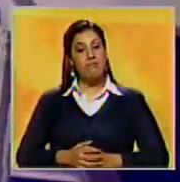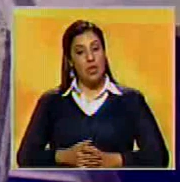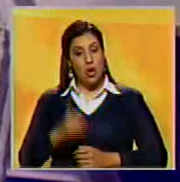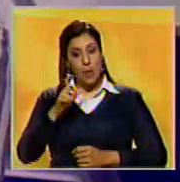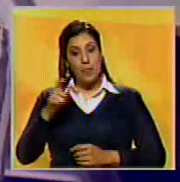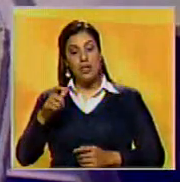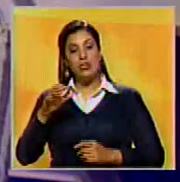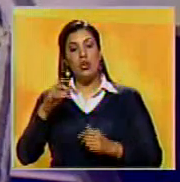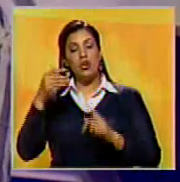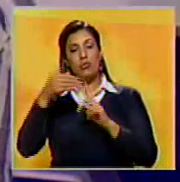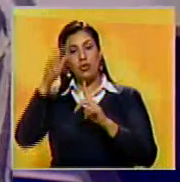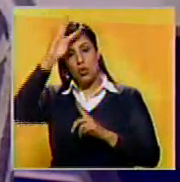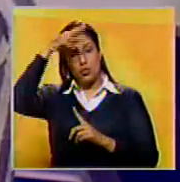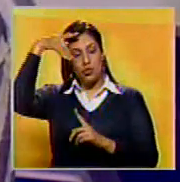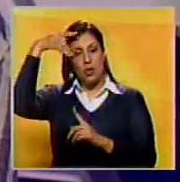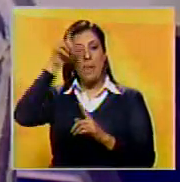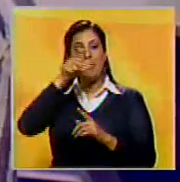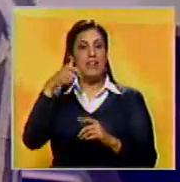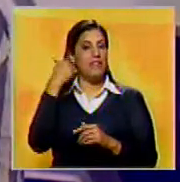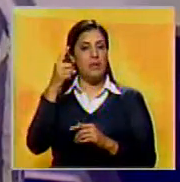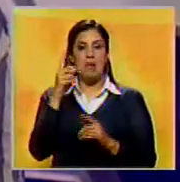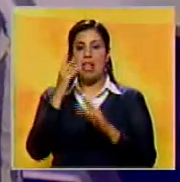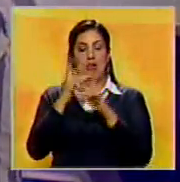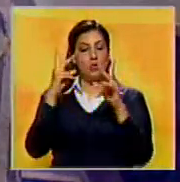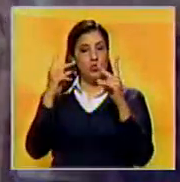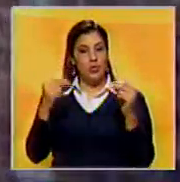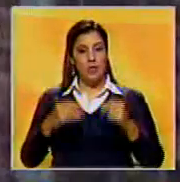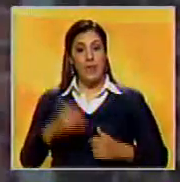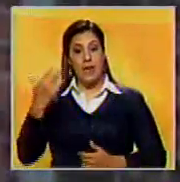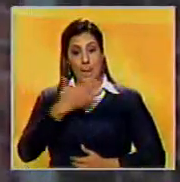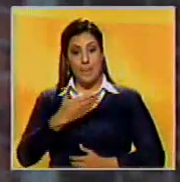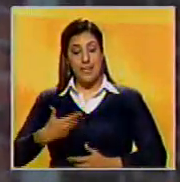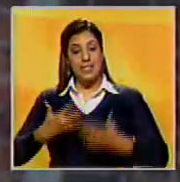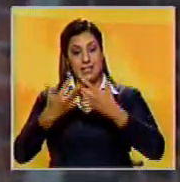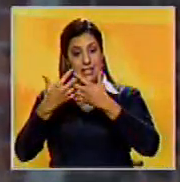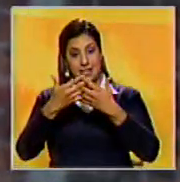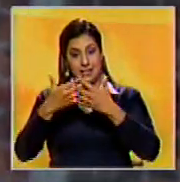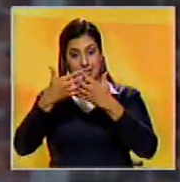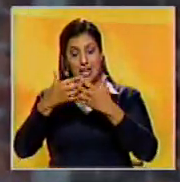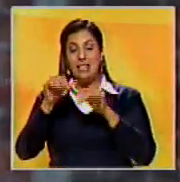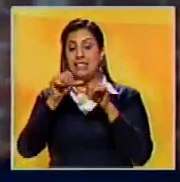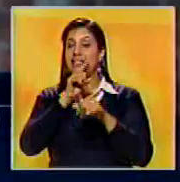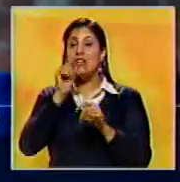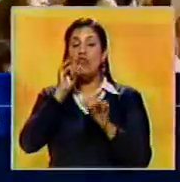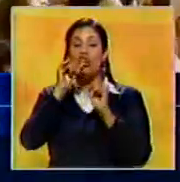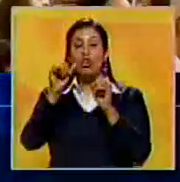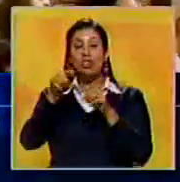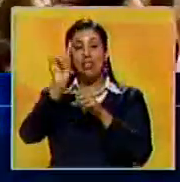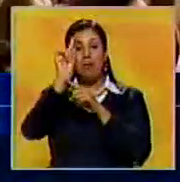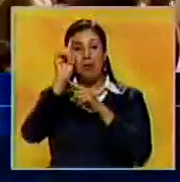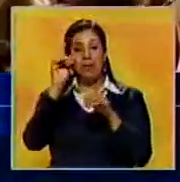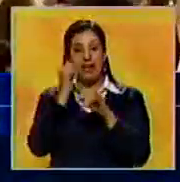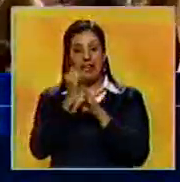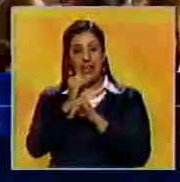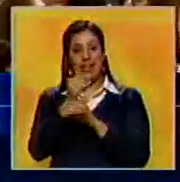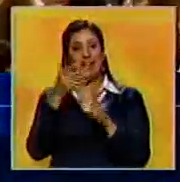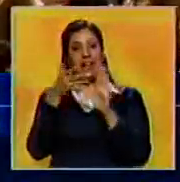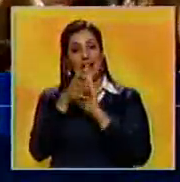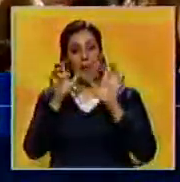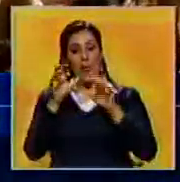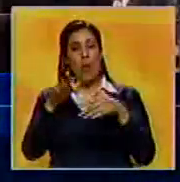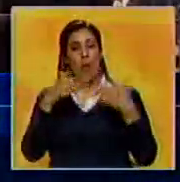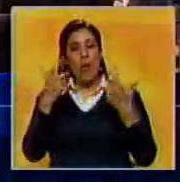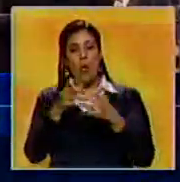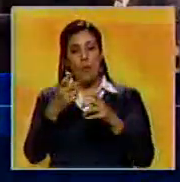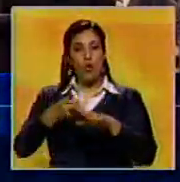Y los ataques a Trump por parte de las celebridades no paran. El presidente de los Estados Unidos es noticia en los principales portales de entretenimiento